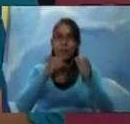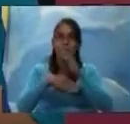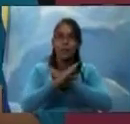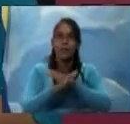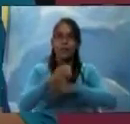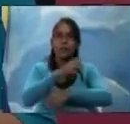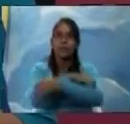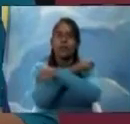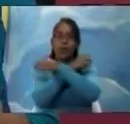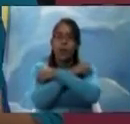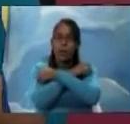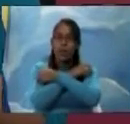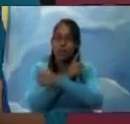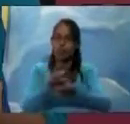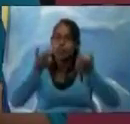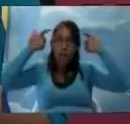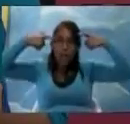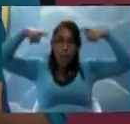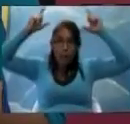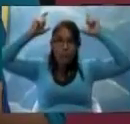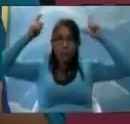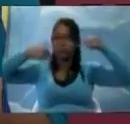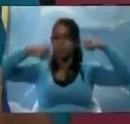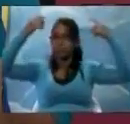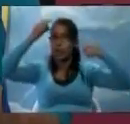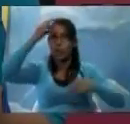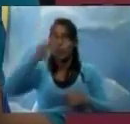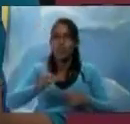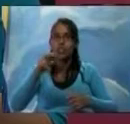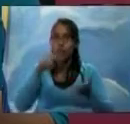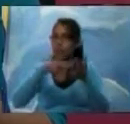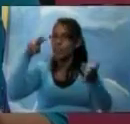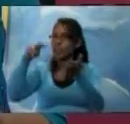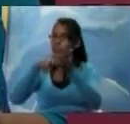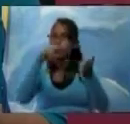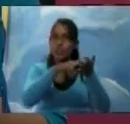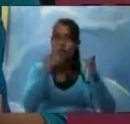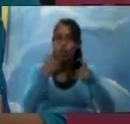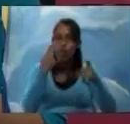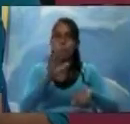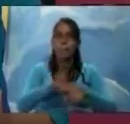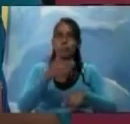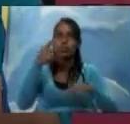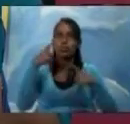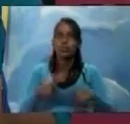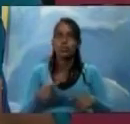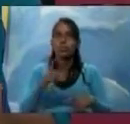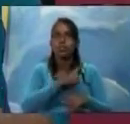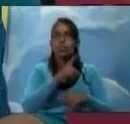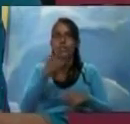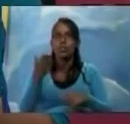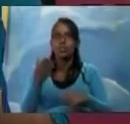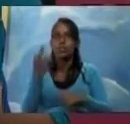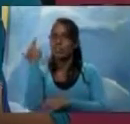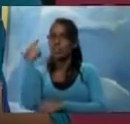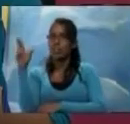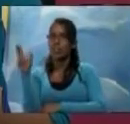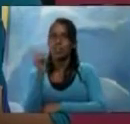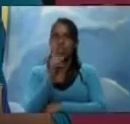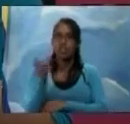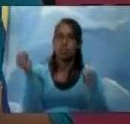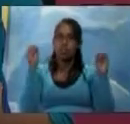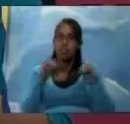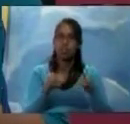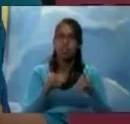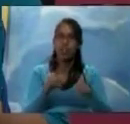del Señor. Los cabritos, yo creo que son los que andan brincando de un lado para otro. Los cabritos son los que son rebeldes, no